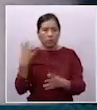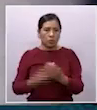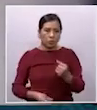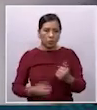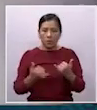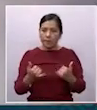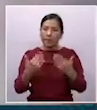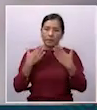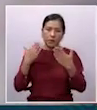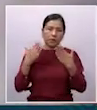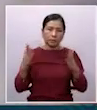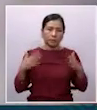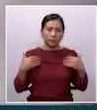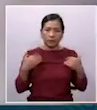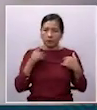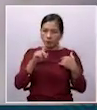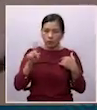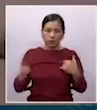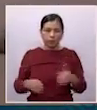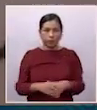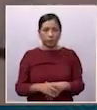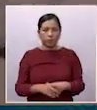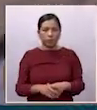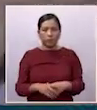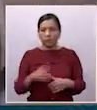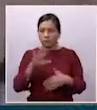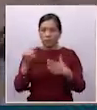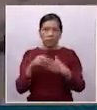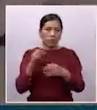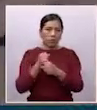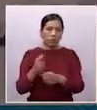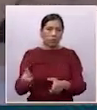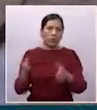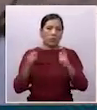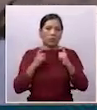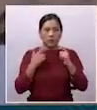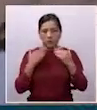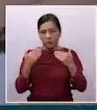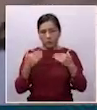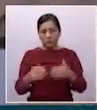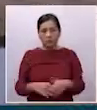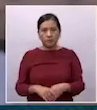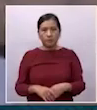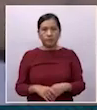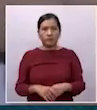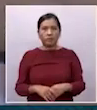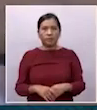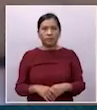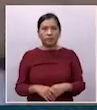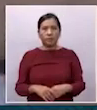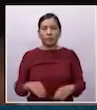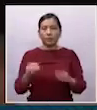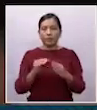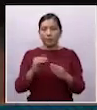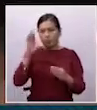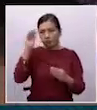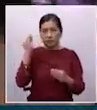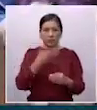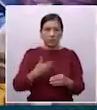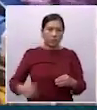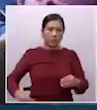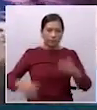muchas felicidades a ustedes, felicidades a la Lotería Nacional. A los Chuarse también